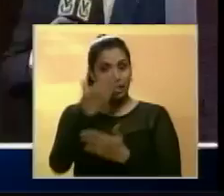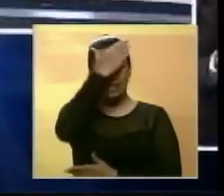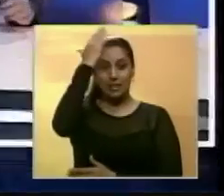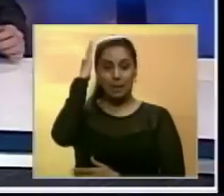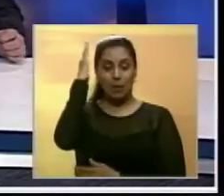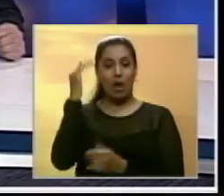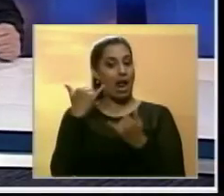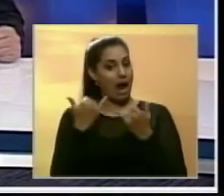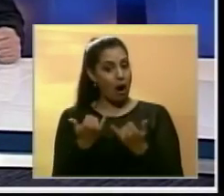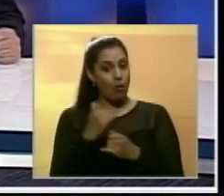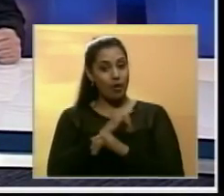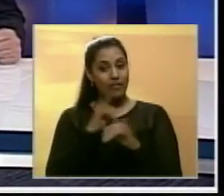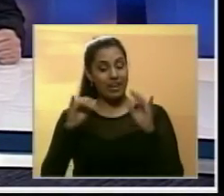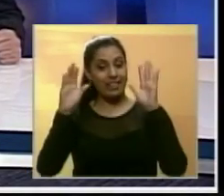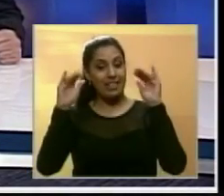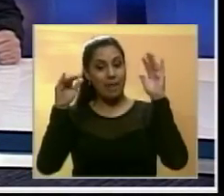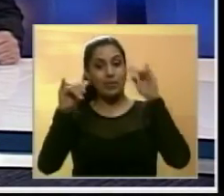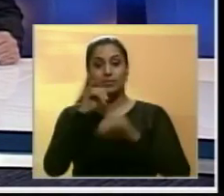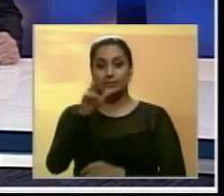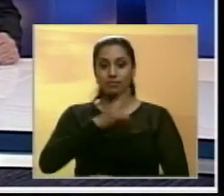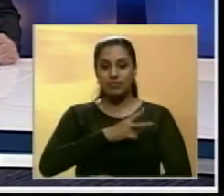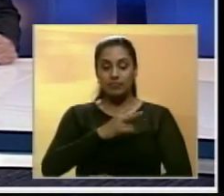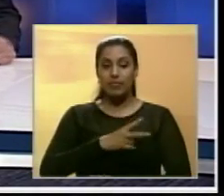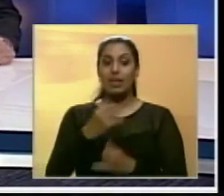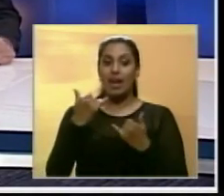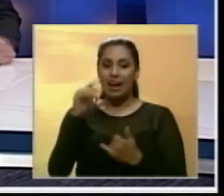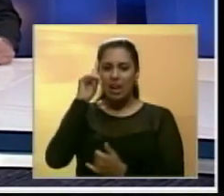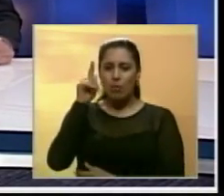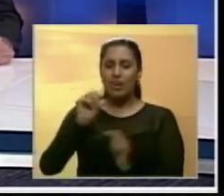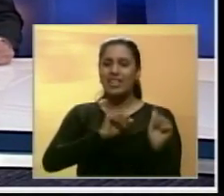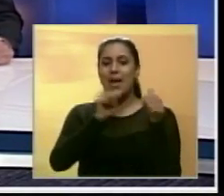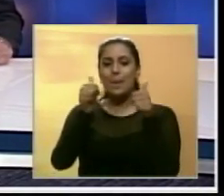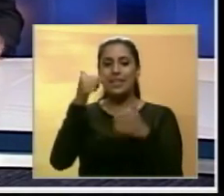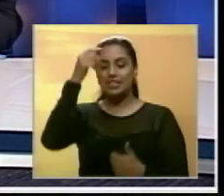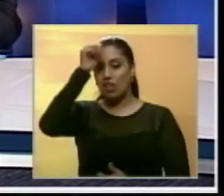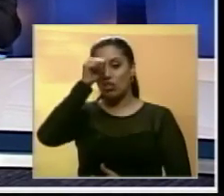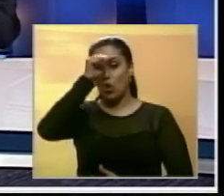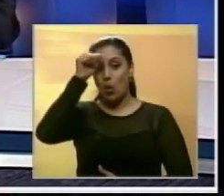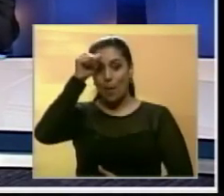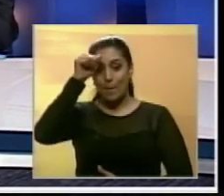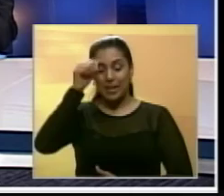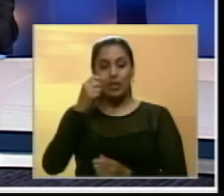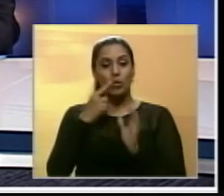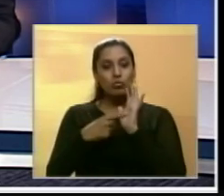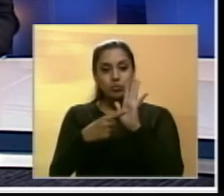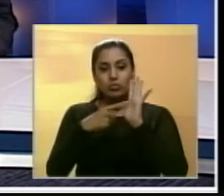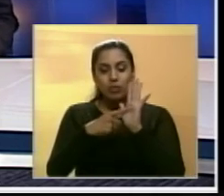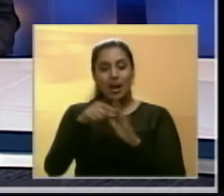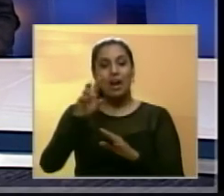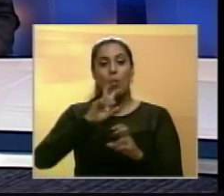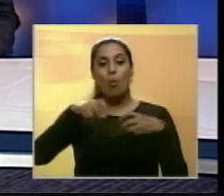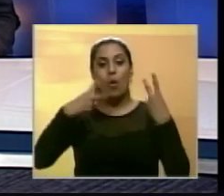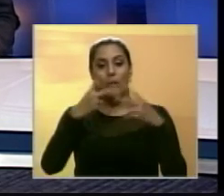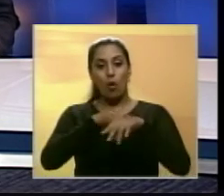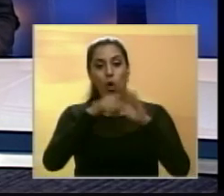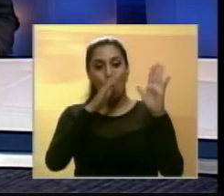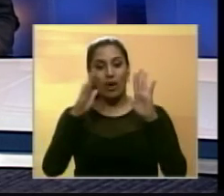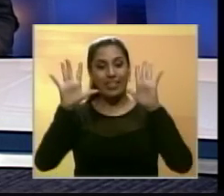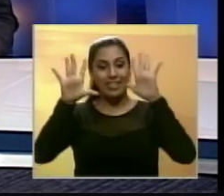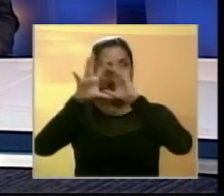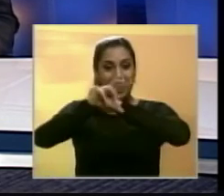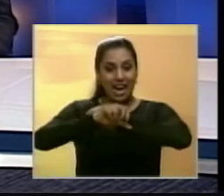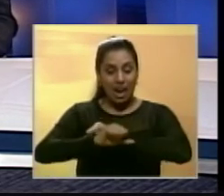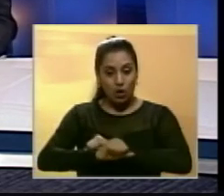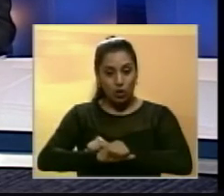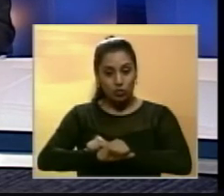Manuel. Amigos, y antes de despedir la presente emisión, les recordamos que a partir de este domingo, Al Descubierto tiene un nuevo horario, 10 de la